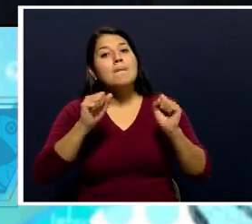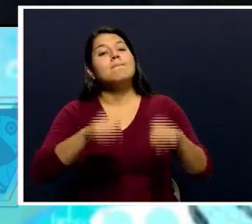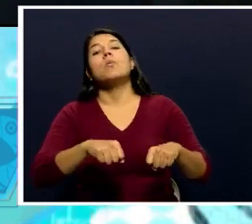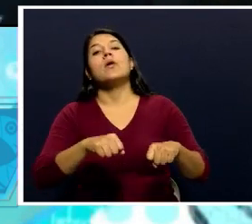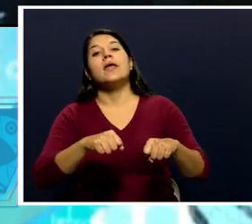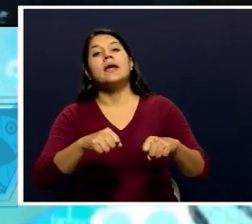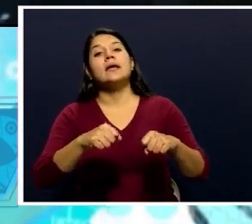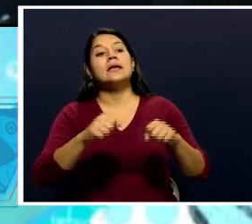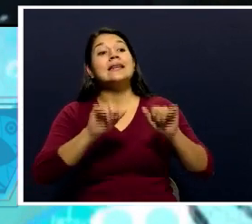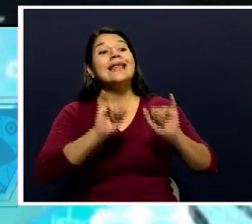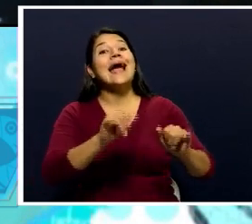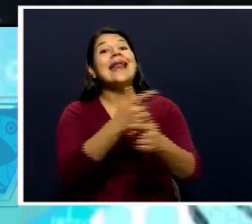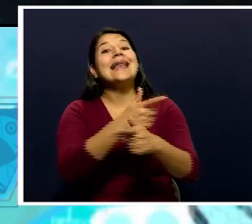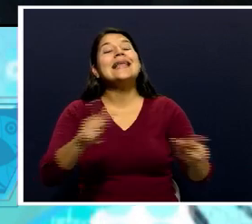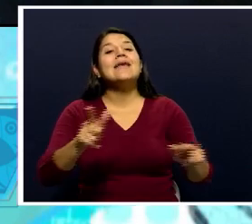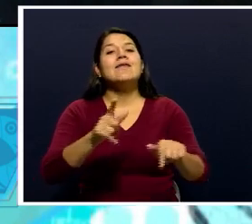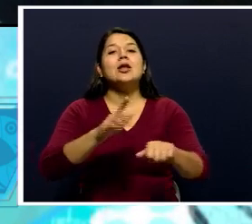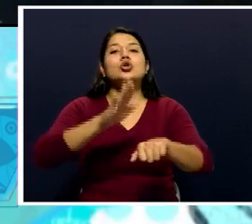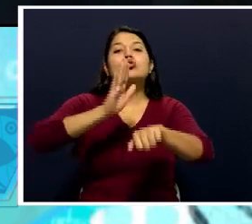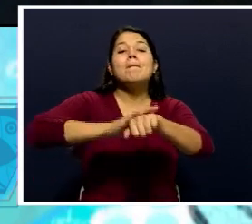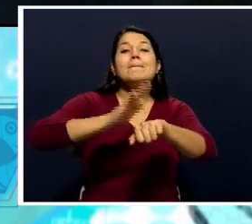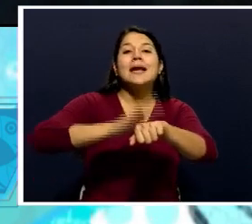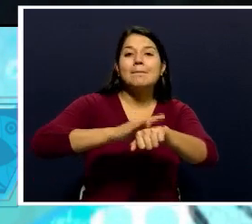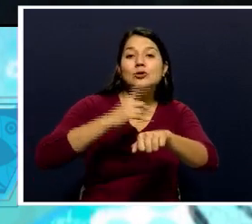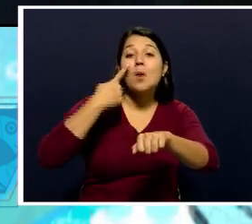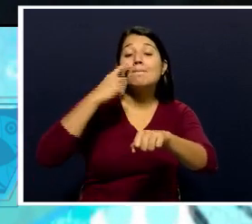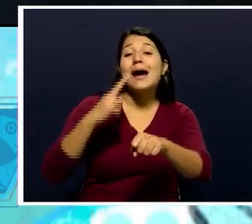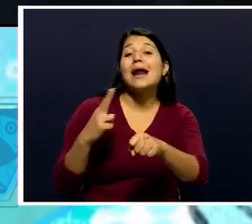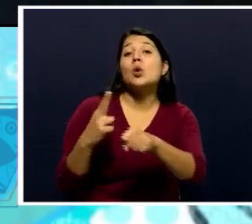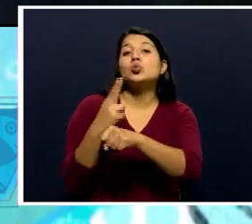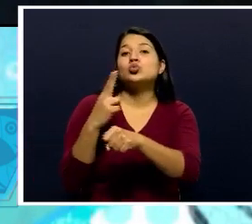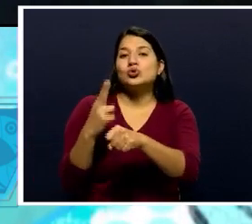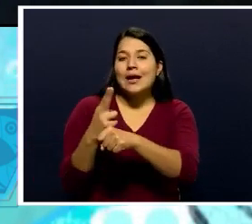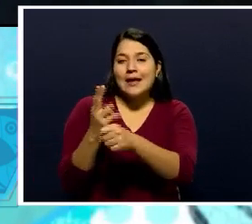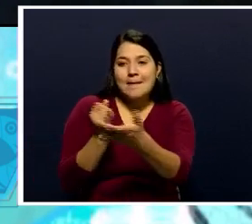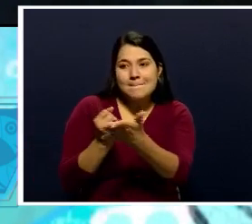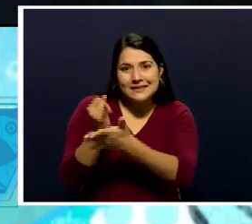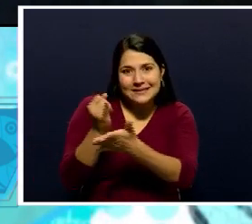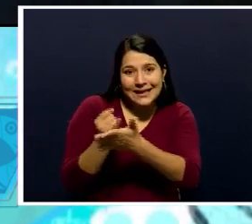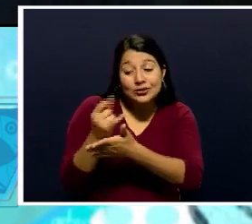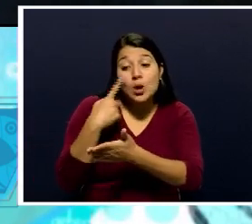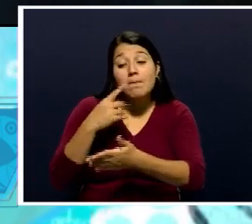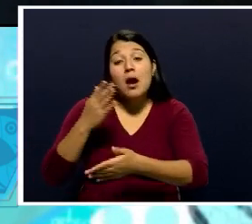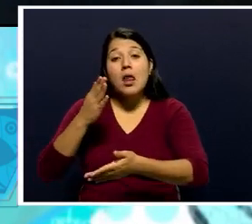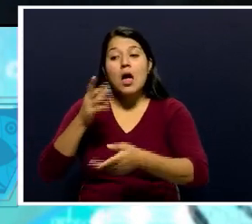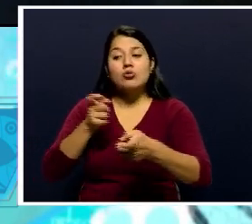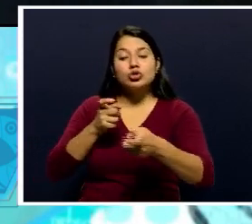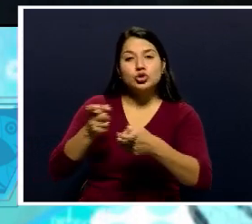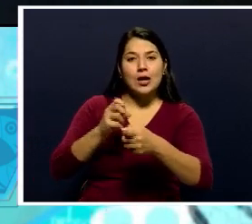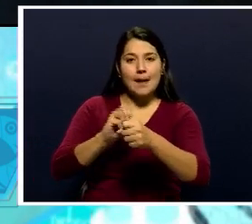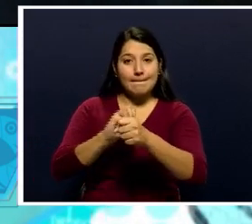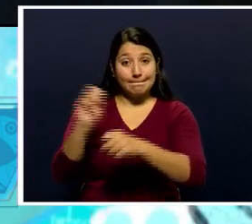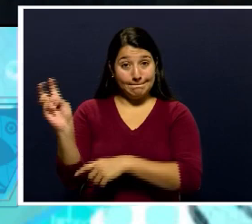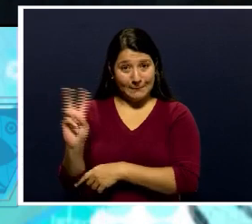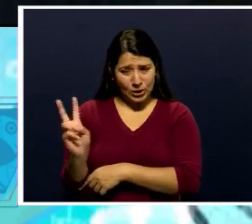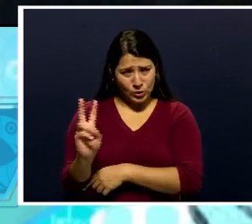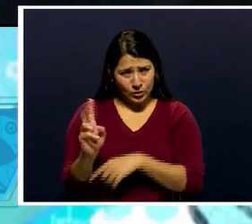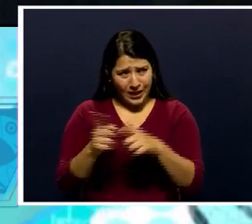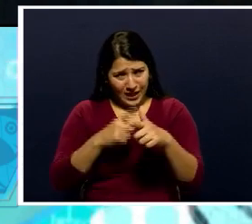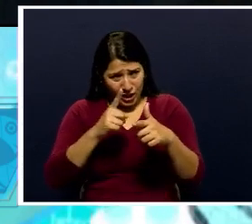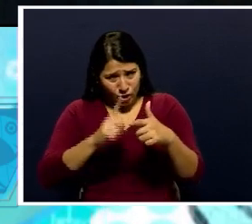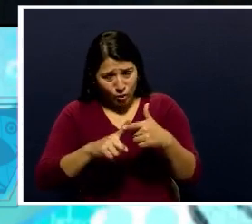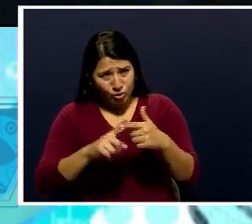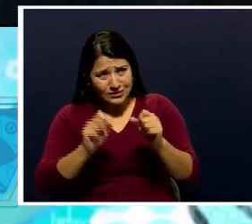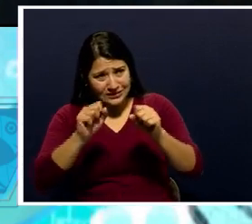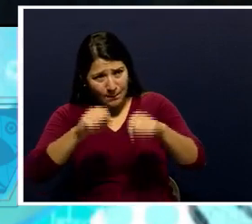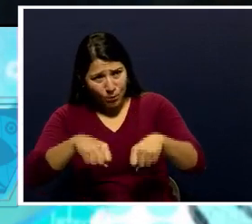de las técnicas y tecnologías que sirvan para combatir el virus. Sí. Pensemos un poquito, ¿es lícito cobrar